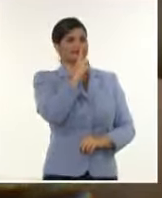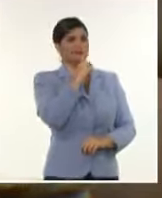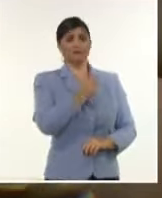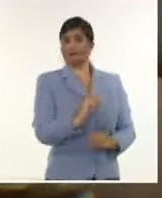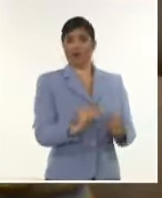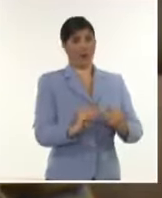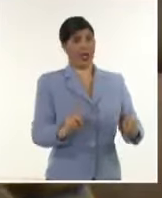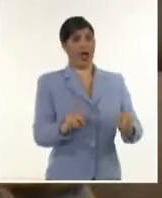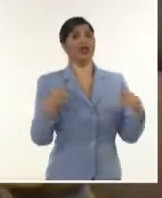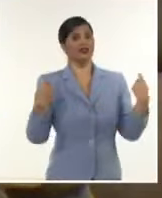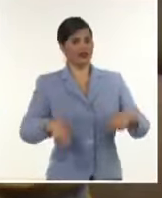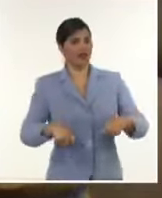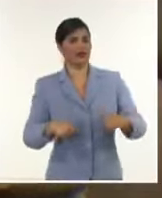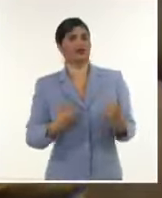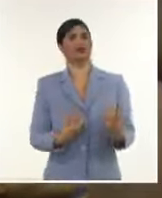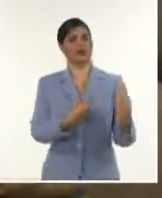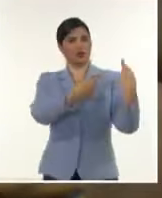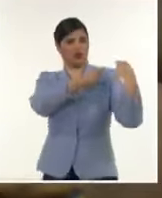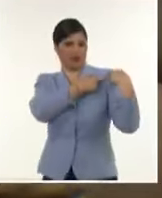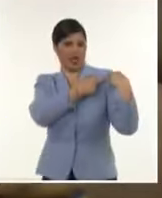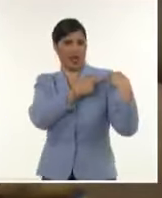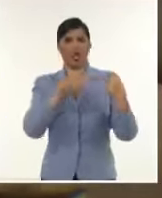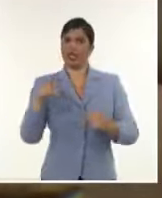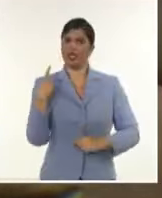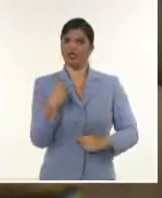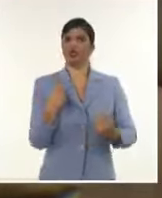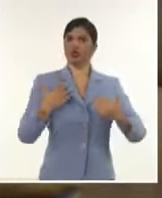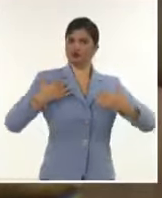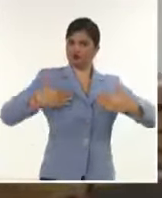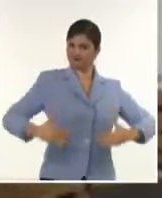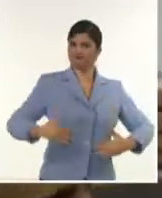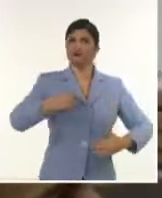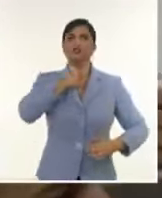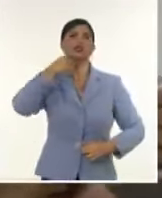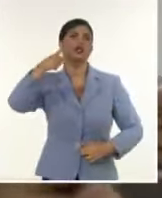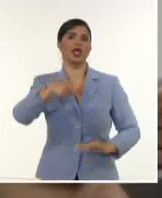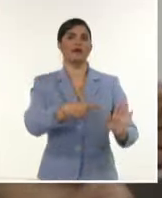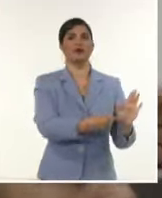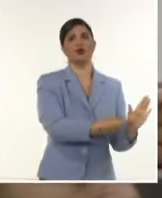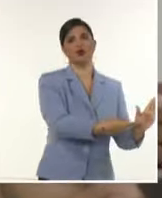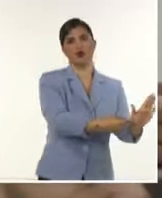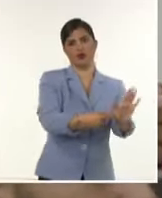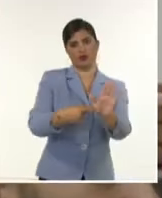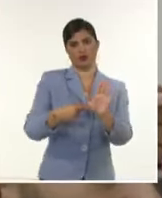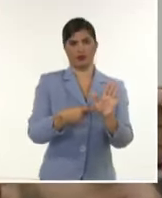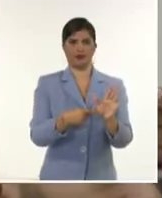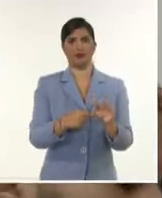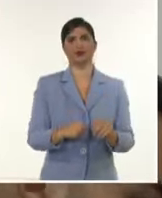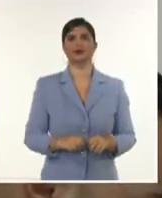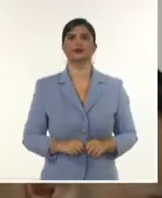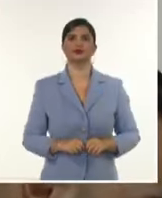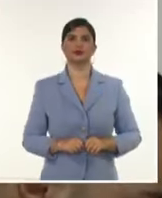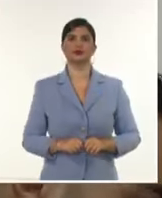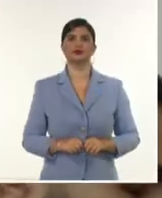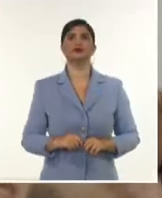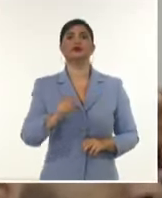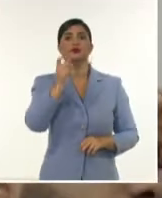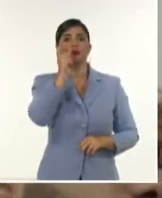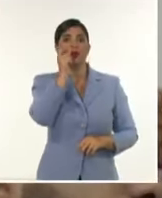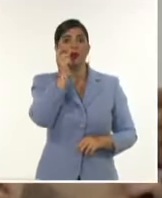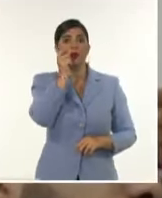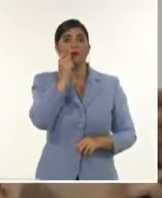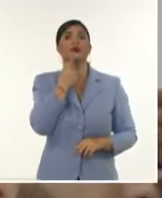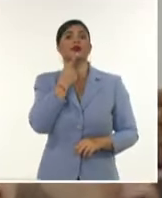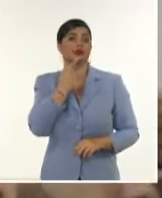responsabilidad que solo con ejemplo cumpliremos el legado del comandante en jefe. Ahí está el sentido práctico también de entender cuando militamos con la